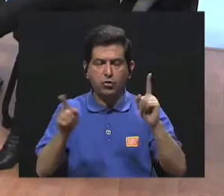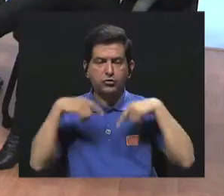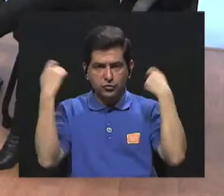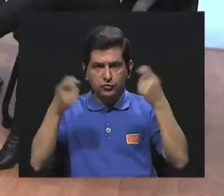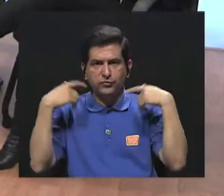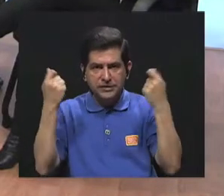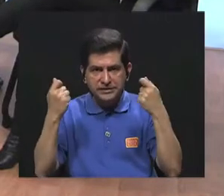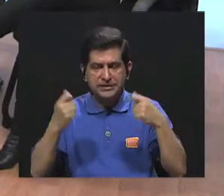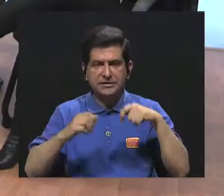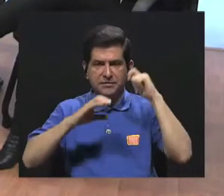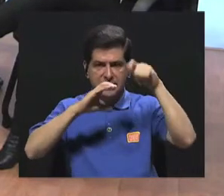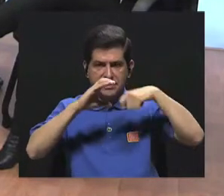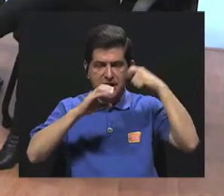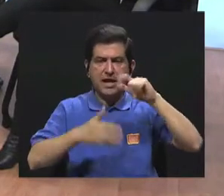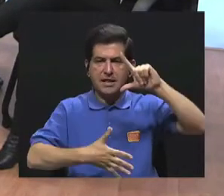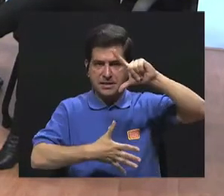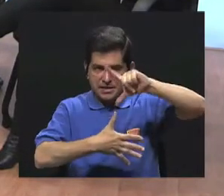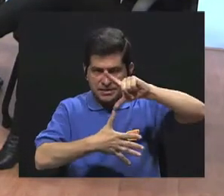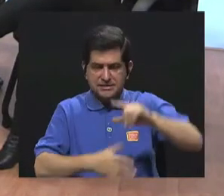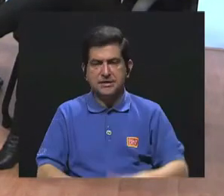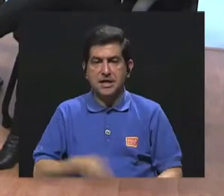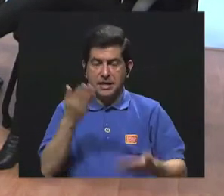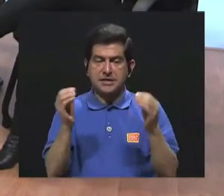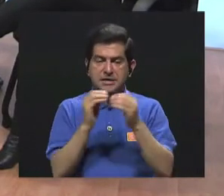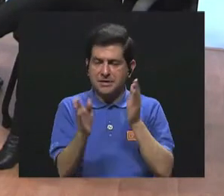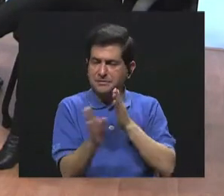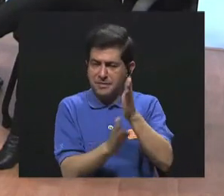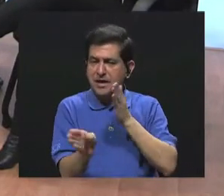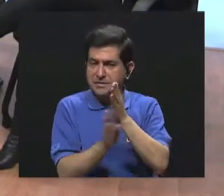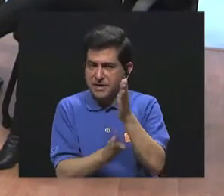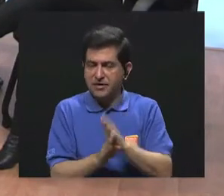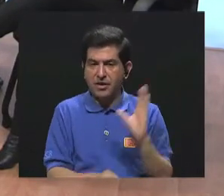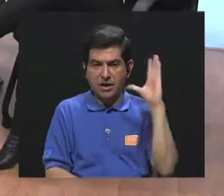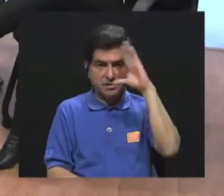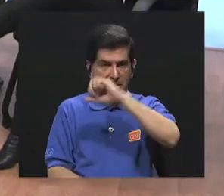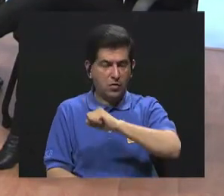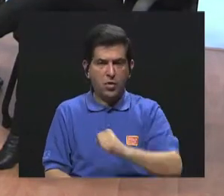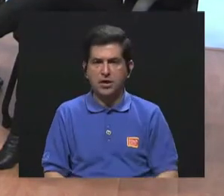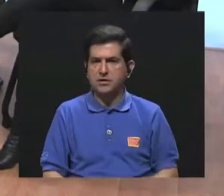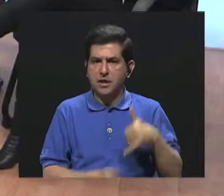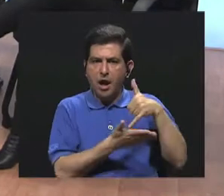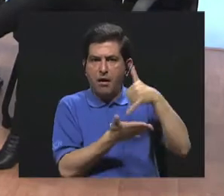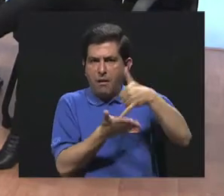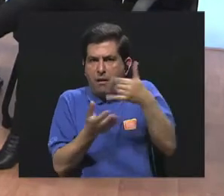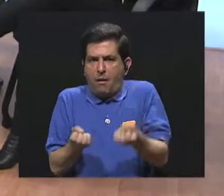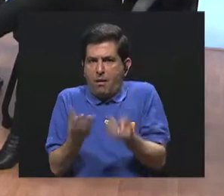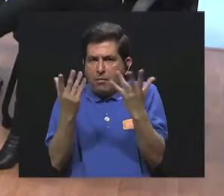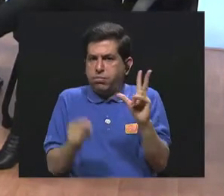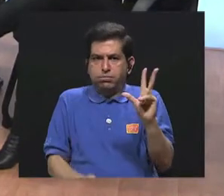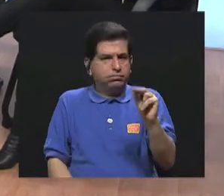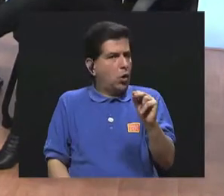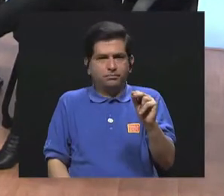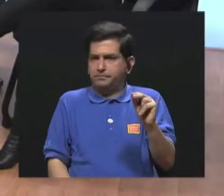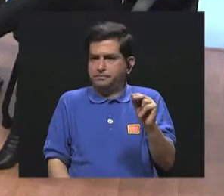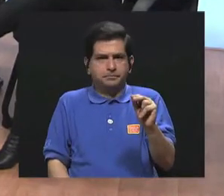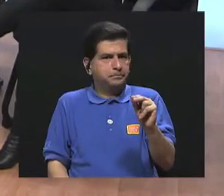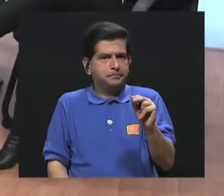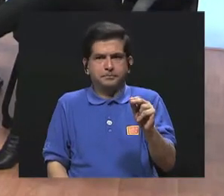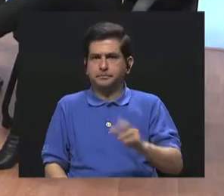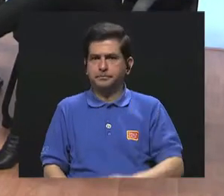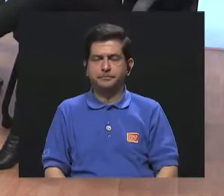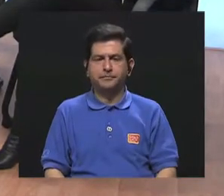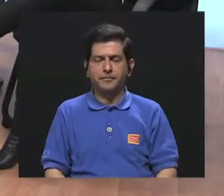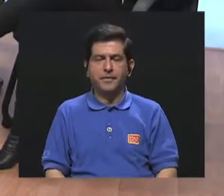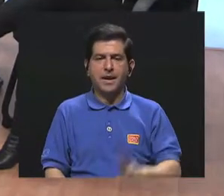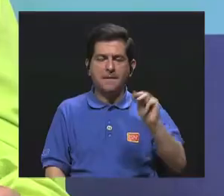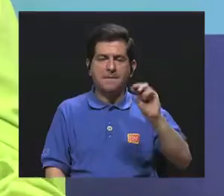a otros festivales de cine latinoamericano con un poquito más de trayectoria, te das cuenta que no hay tantos premios, claro. O sea, no hay tantos premios.